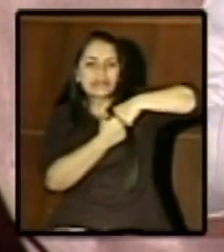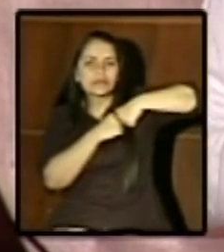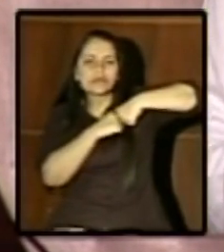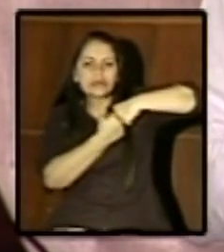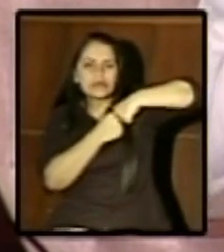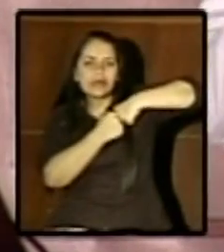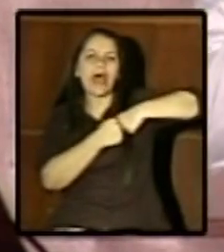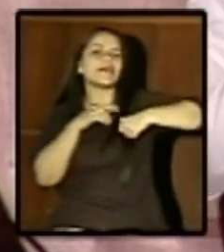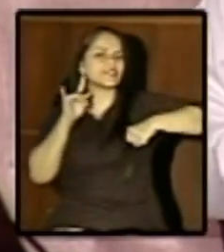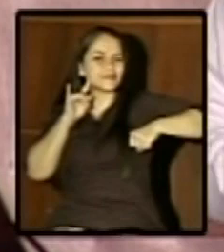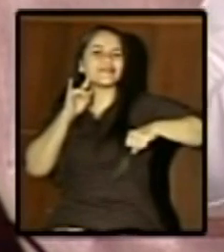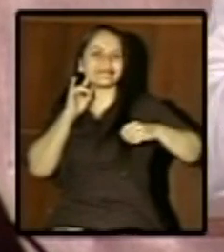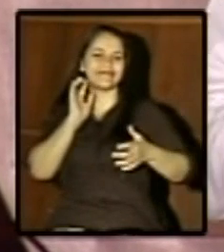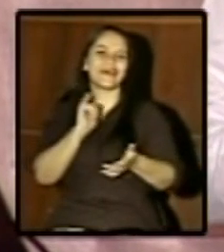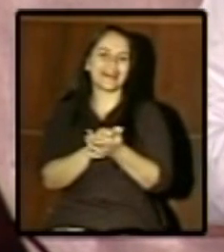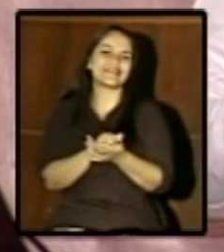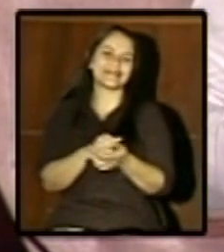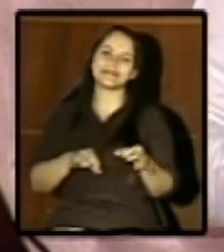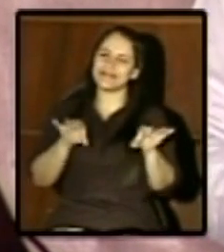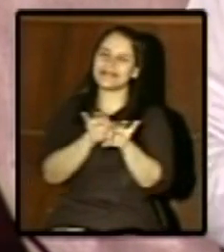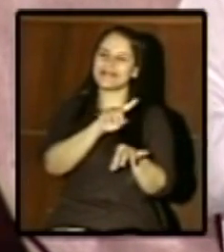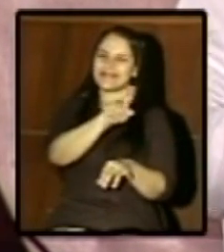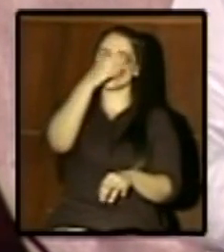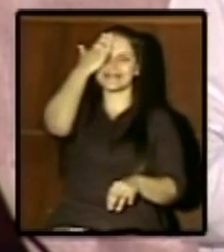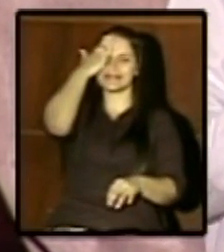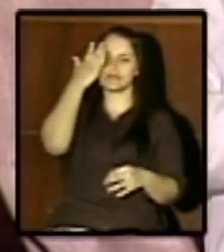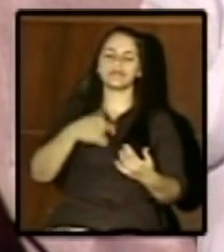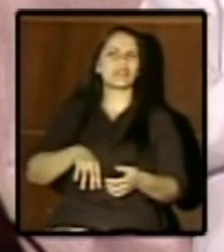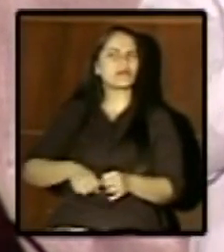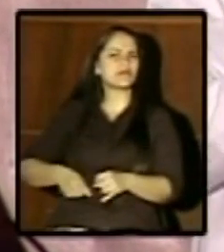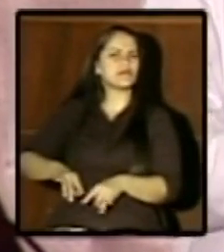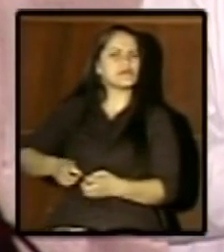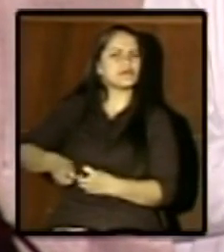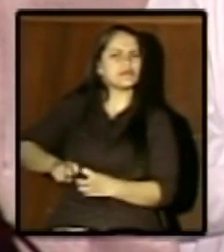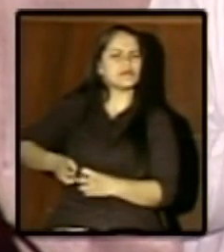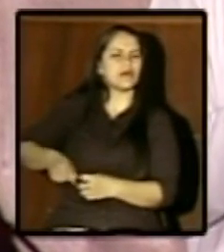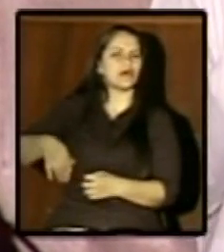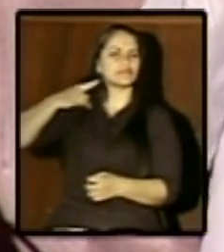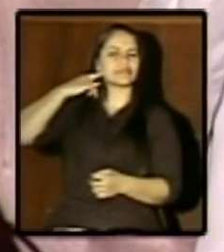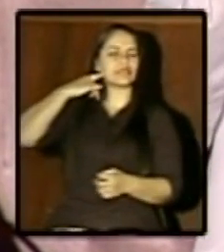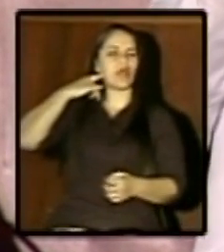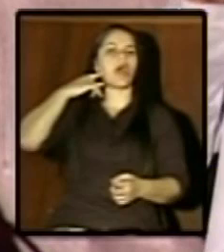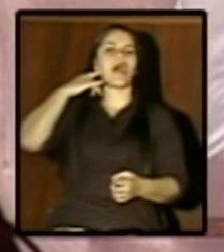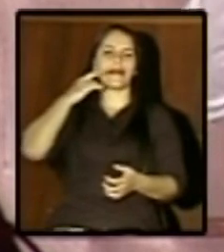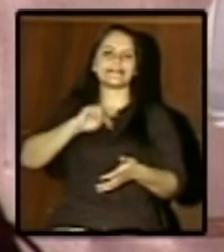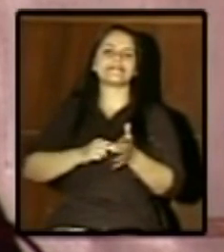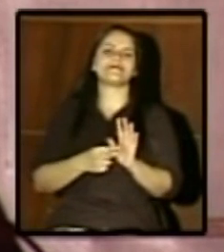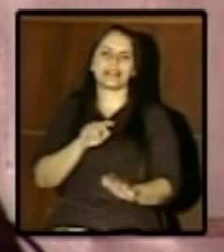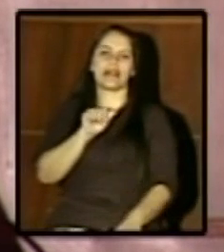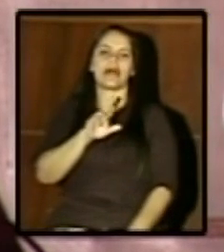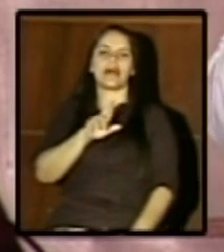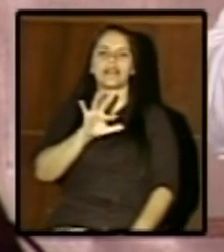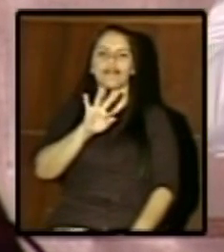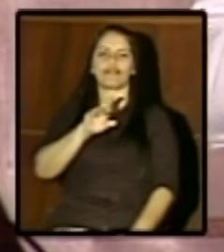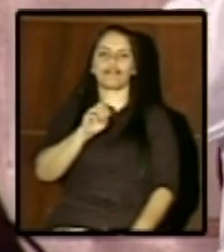no es liso y tiene huecos, cada que se mueva la articulación va a haber un roce que va a generar un sonido. El crujido es